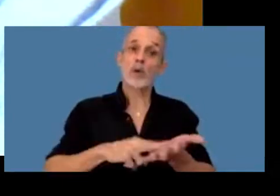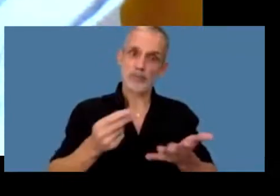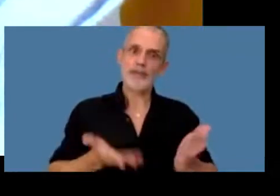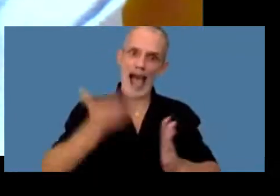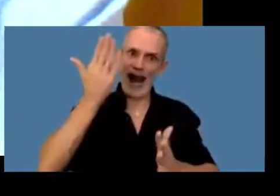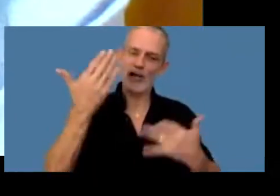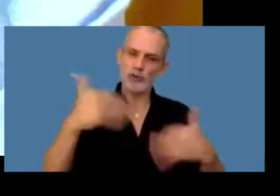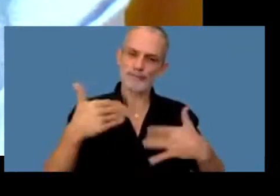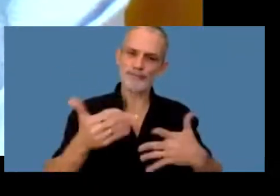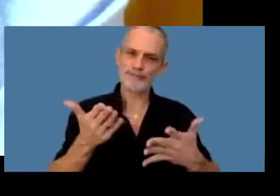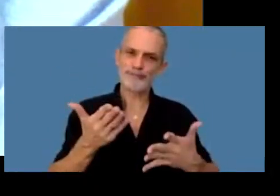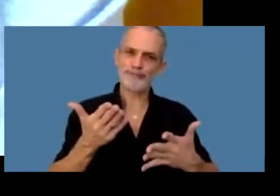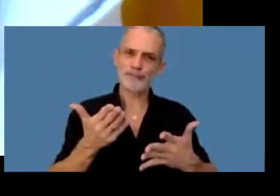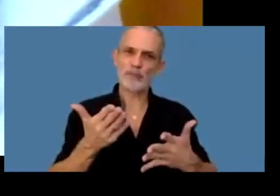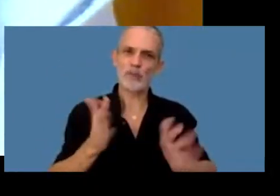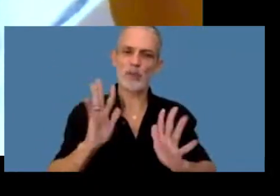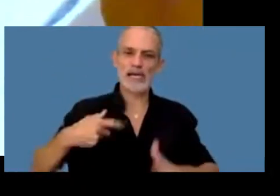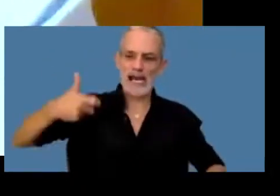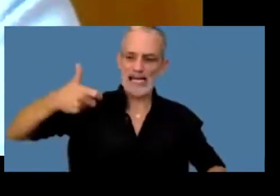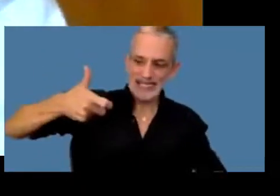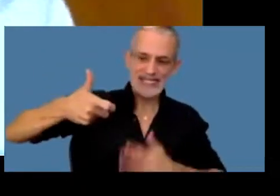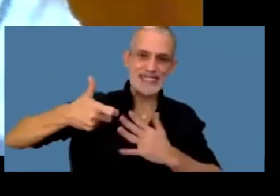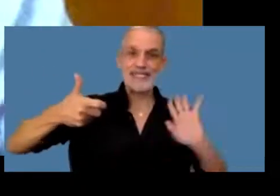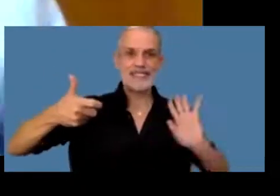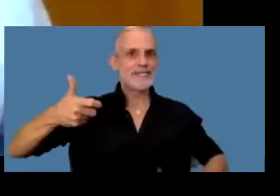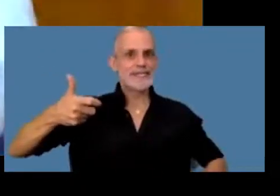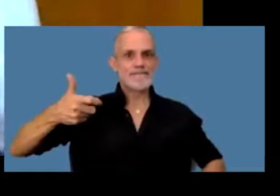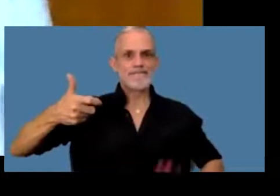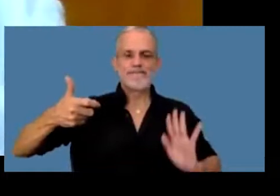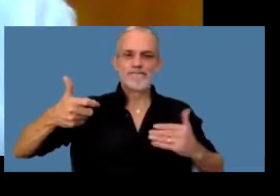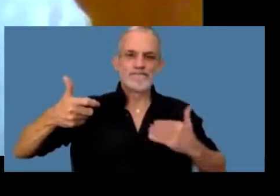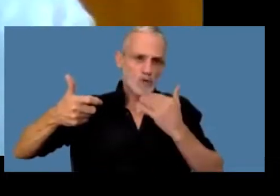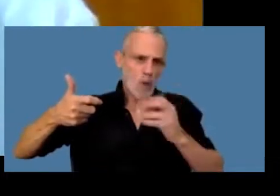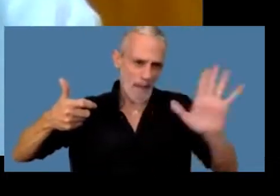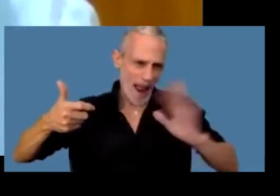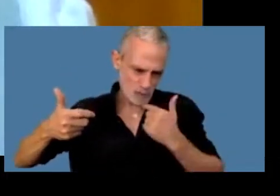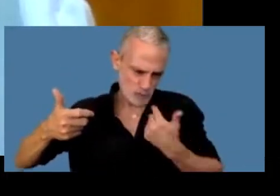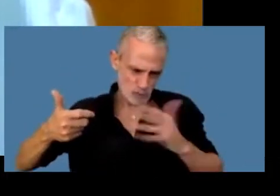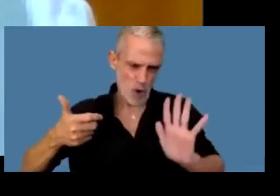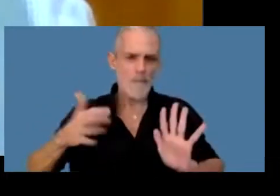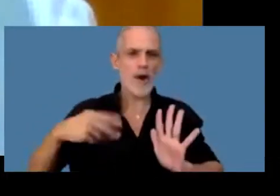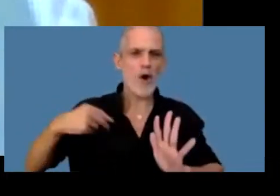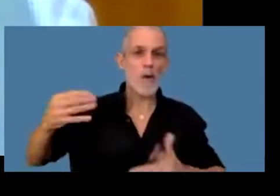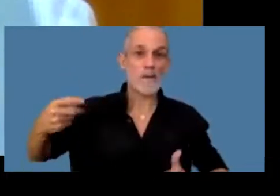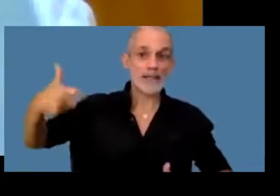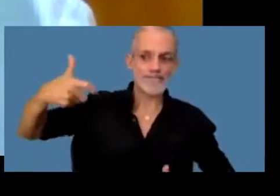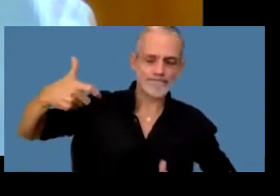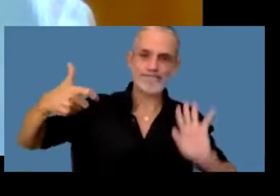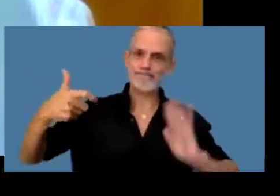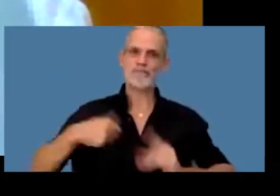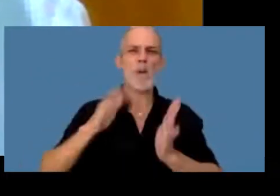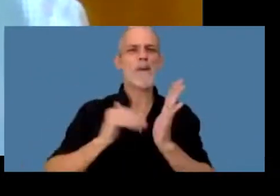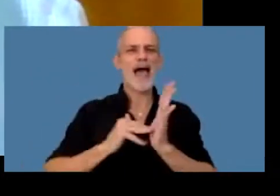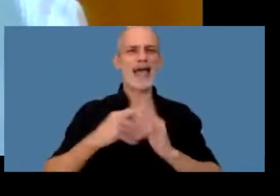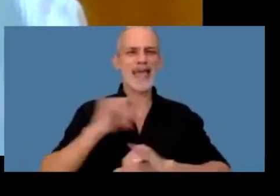que condiciona a los inversores, digamos, ¿no? No digo que esté mal grabarlo, digamos, pero quiero decir, cuando uno saca un blanqueo, digamos, tiene